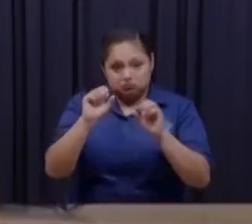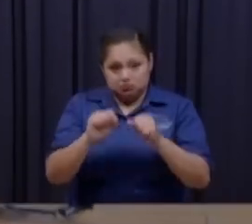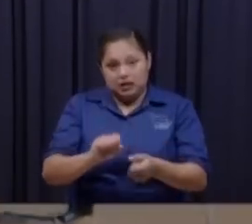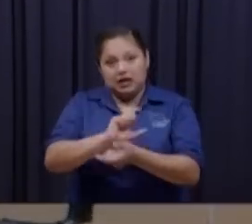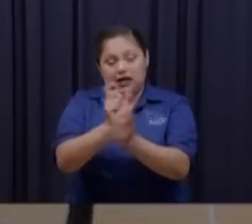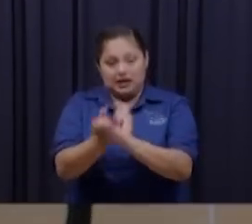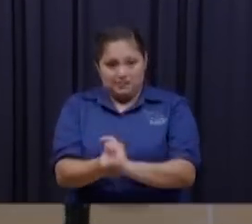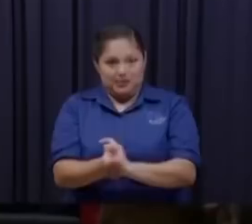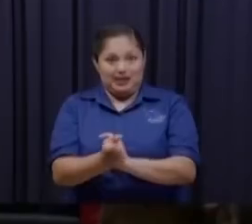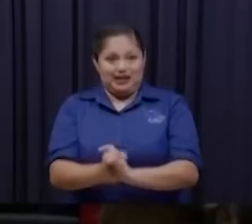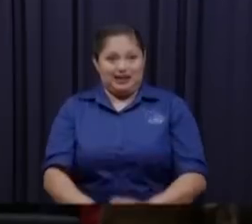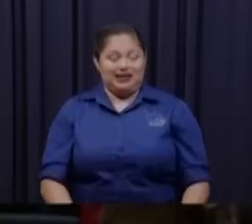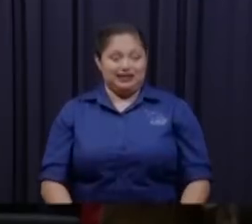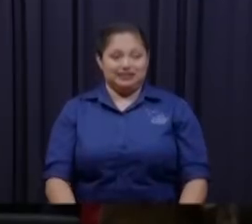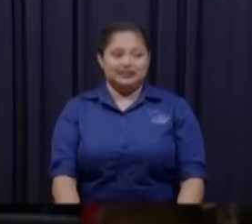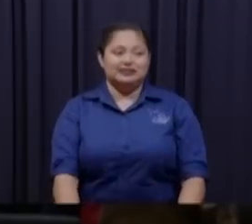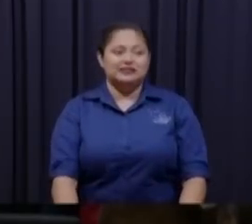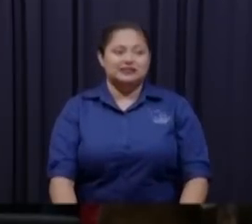bravo.